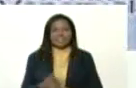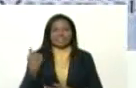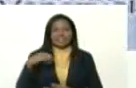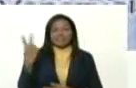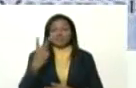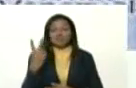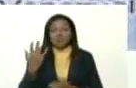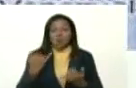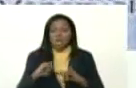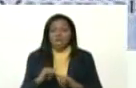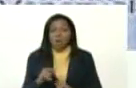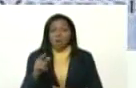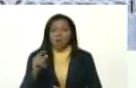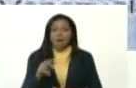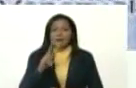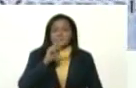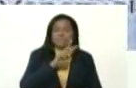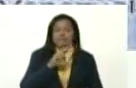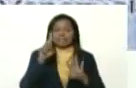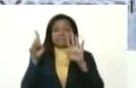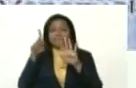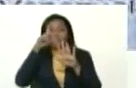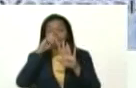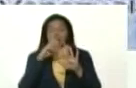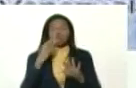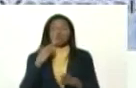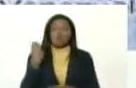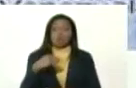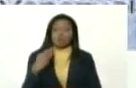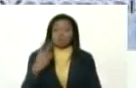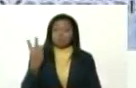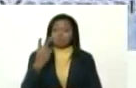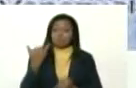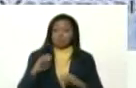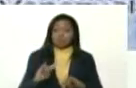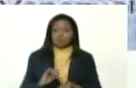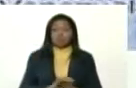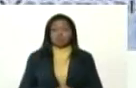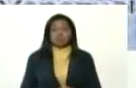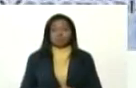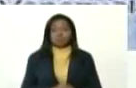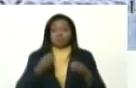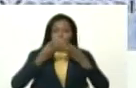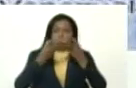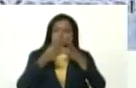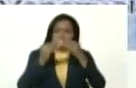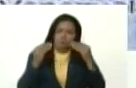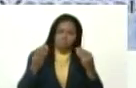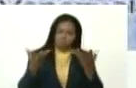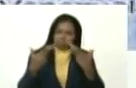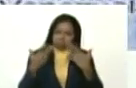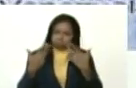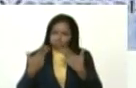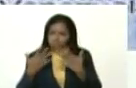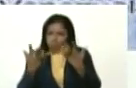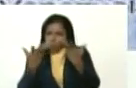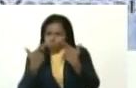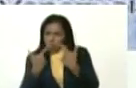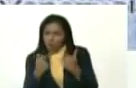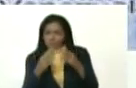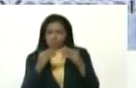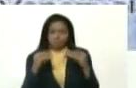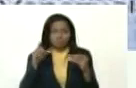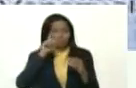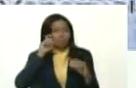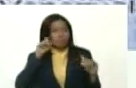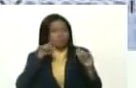Una muchachita de 26 años, ¿vale? Bueno, cuéntamelo todo. Cuéntame todo, el parto,